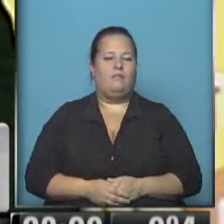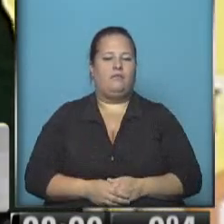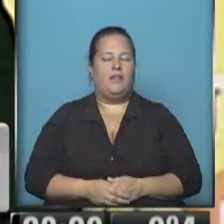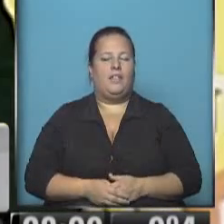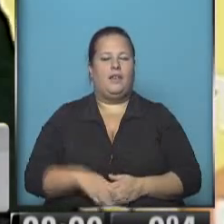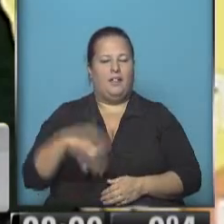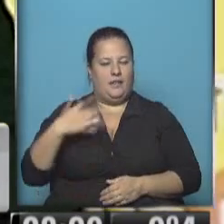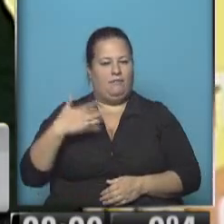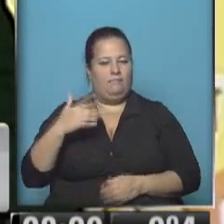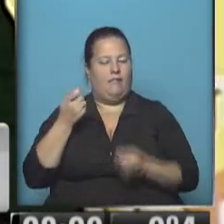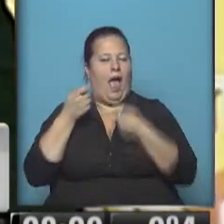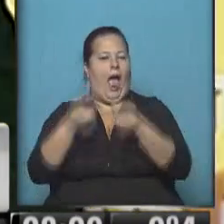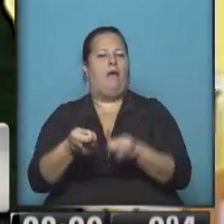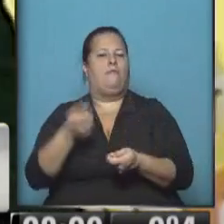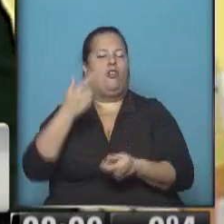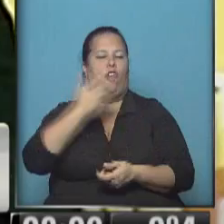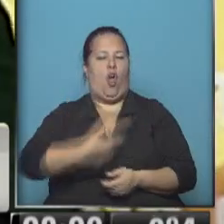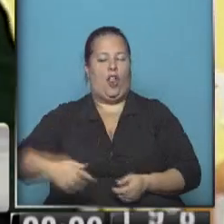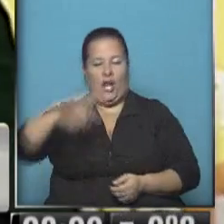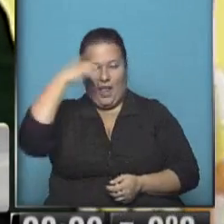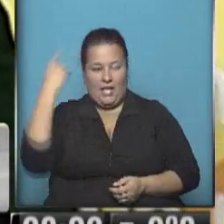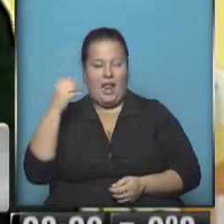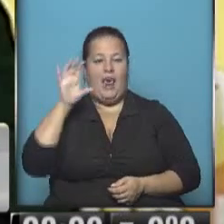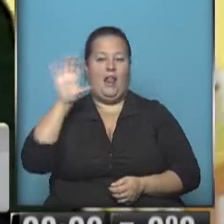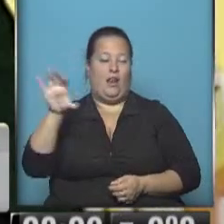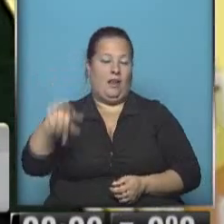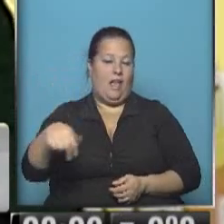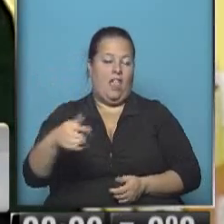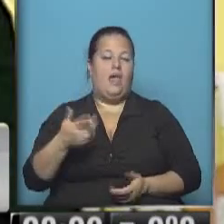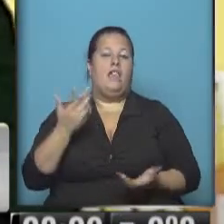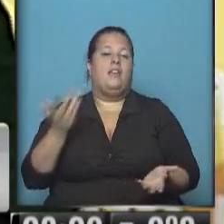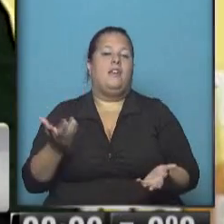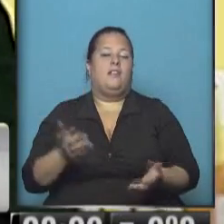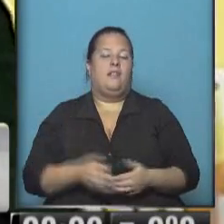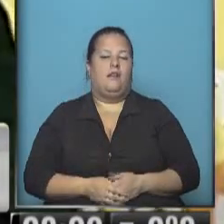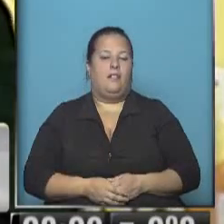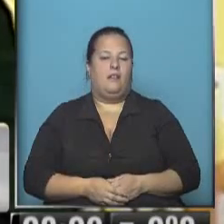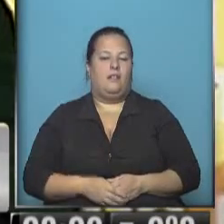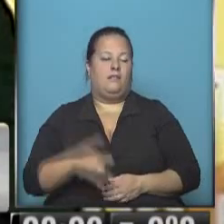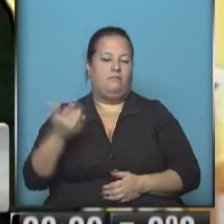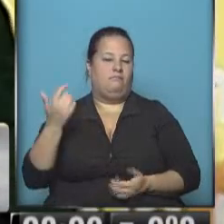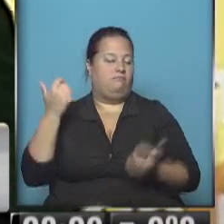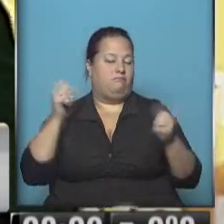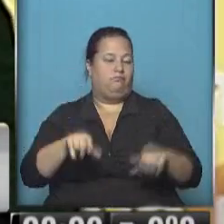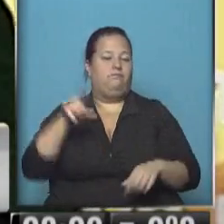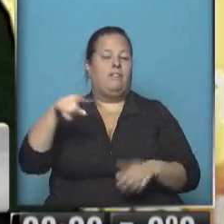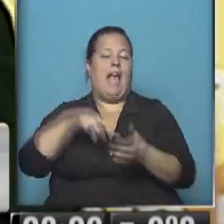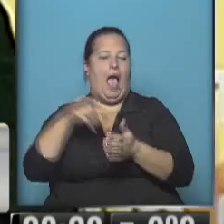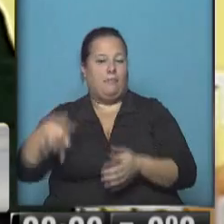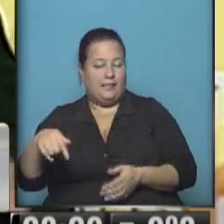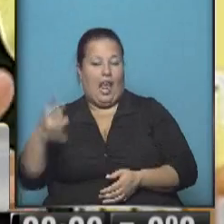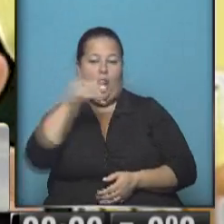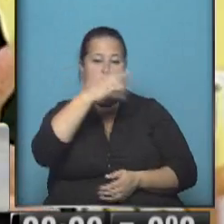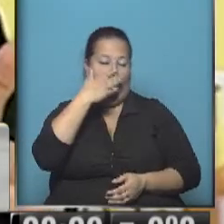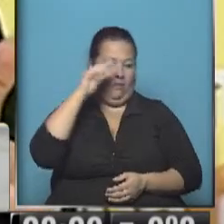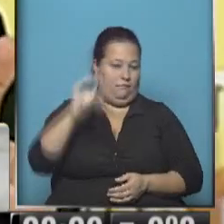altamente respaldadas por el gobierno nacional a nivel local quedaron muy relegadas tanto en hacía buenos aires como en